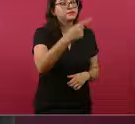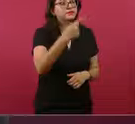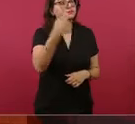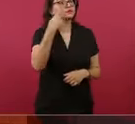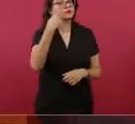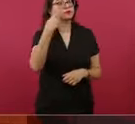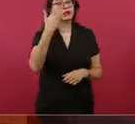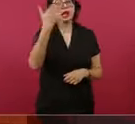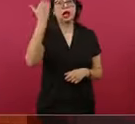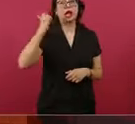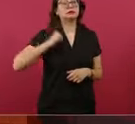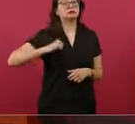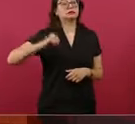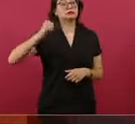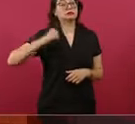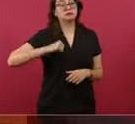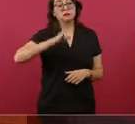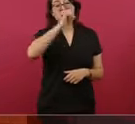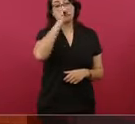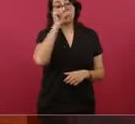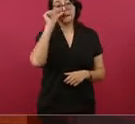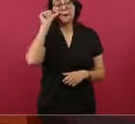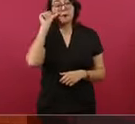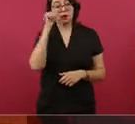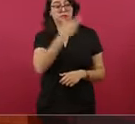como el presidente Juárez separó